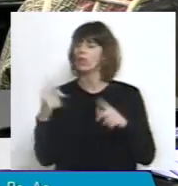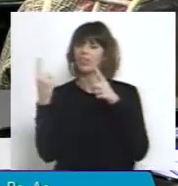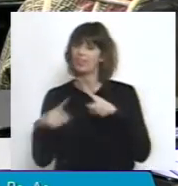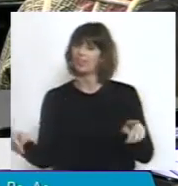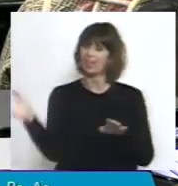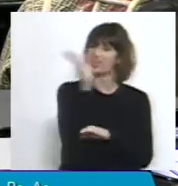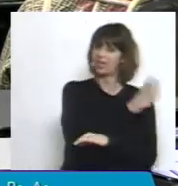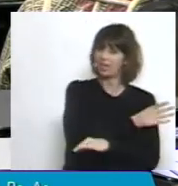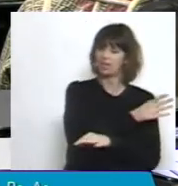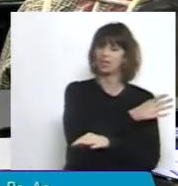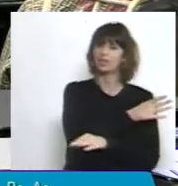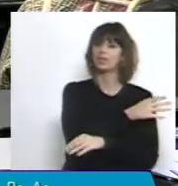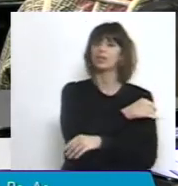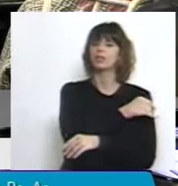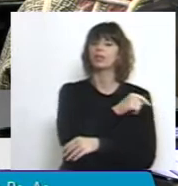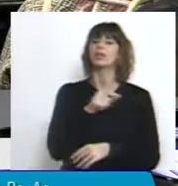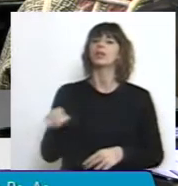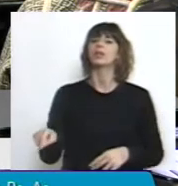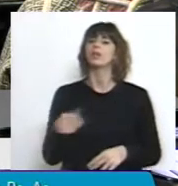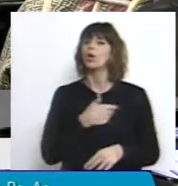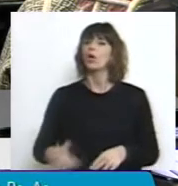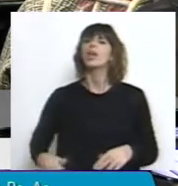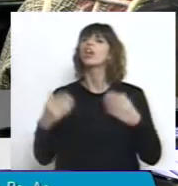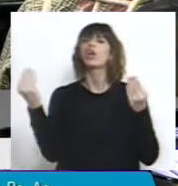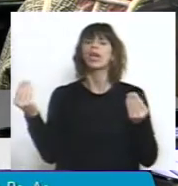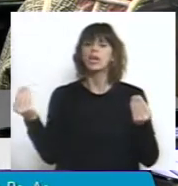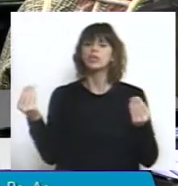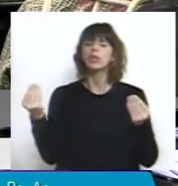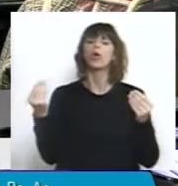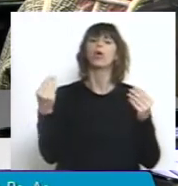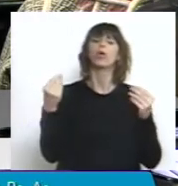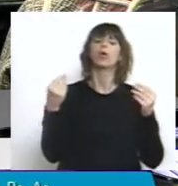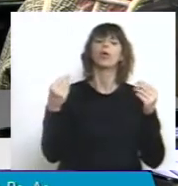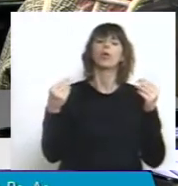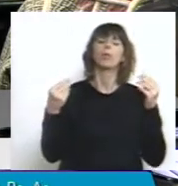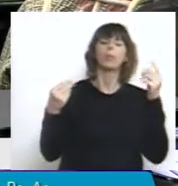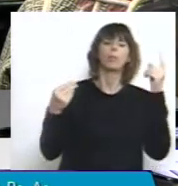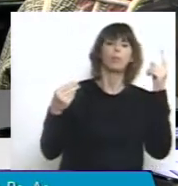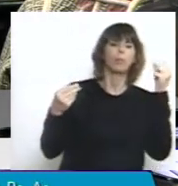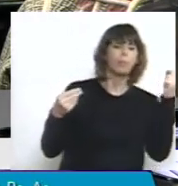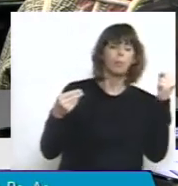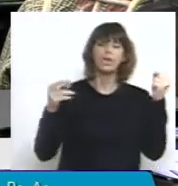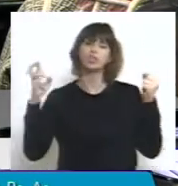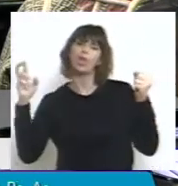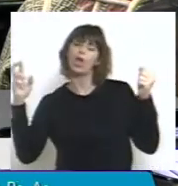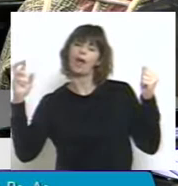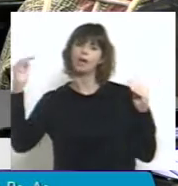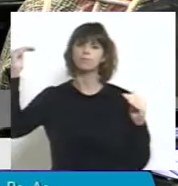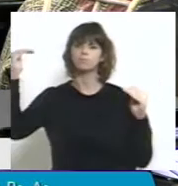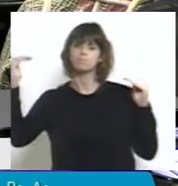pasado, no recurrió a una mega devaluación para producir un fuerte ajuste en la balanza comercial,